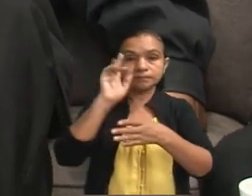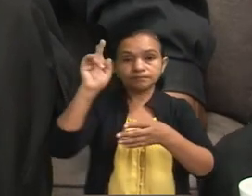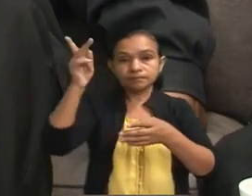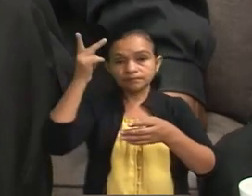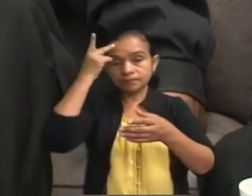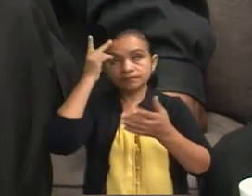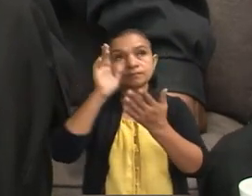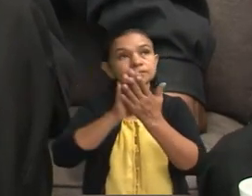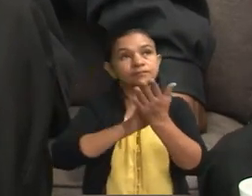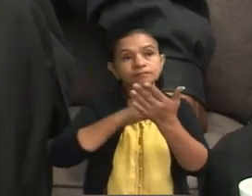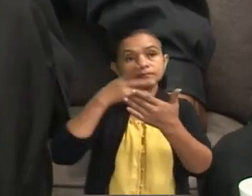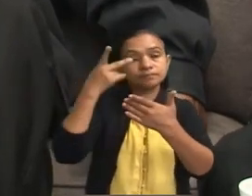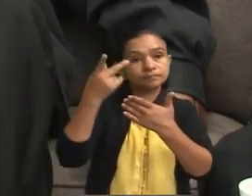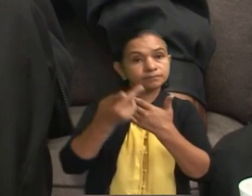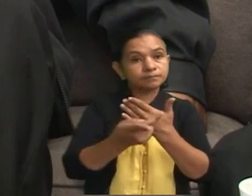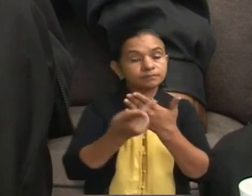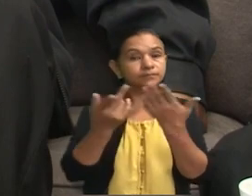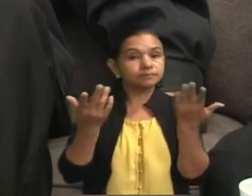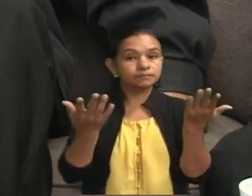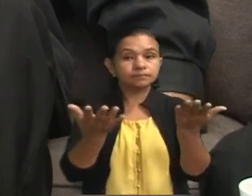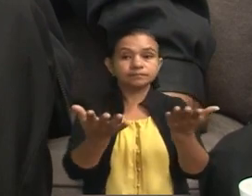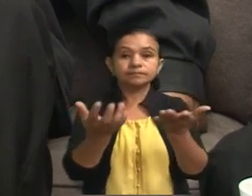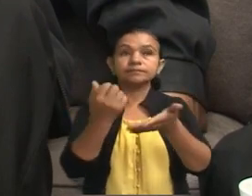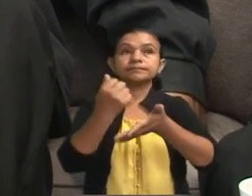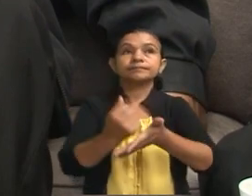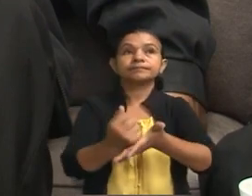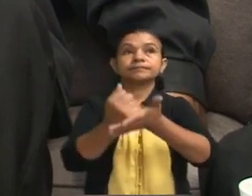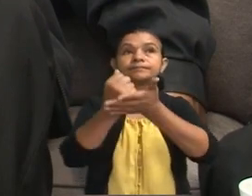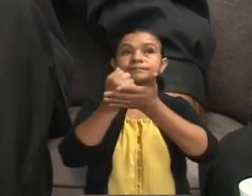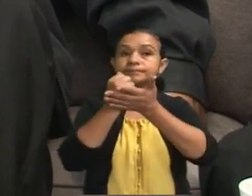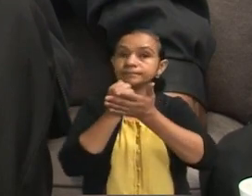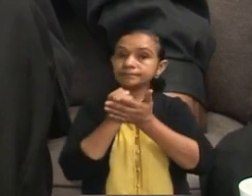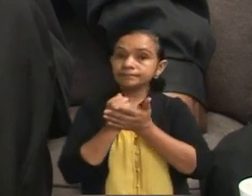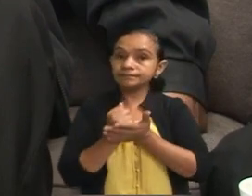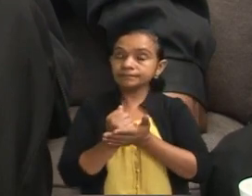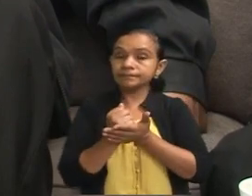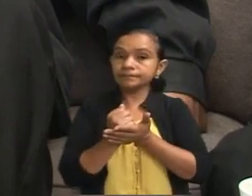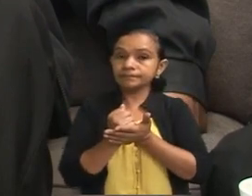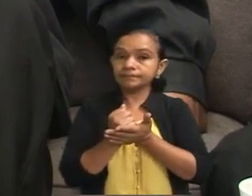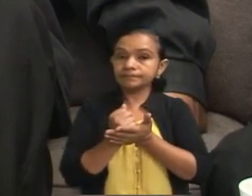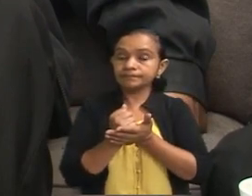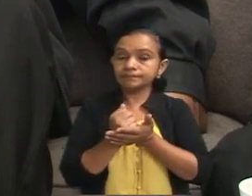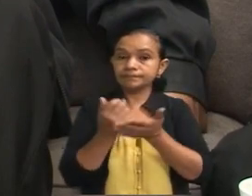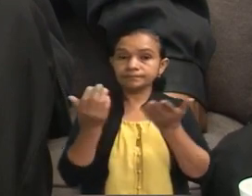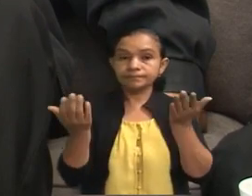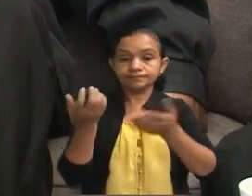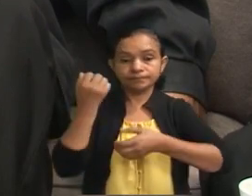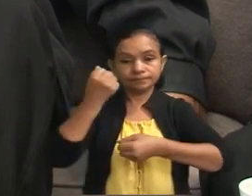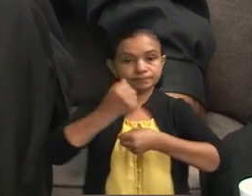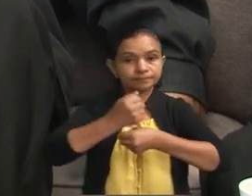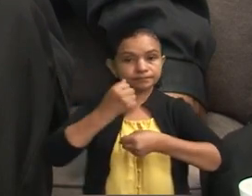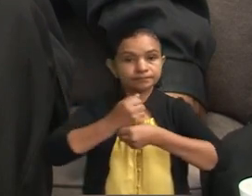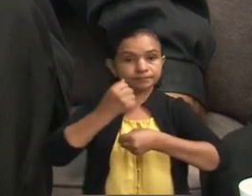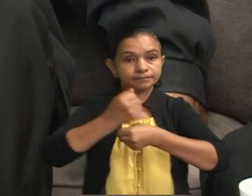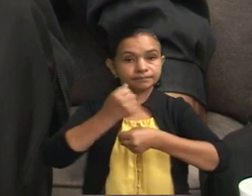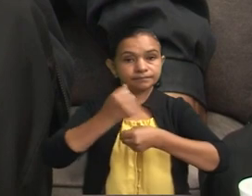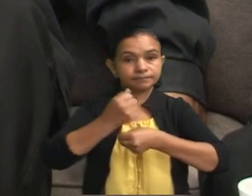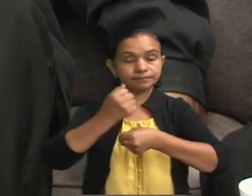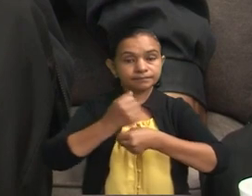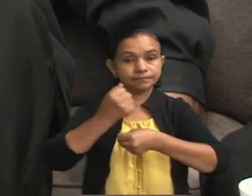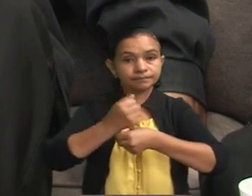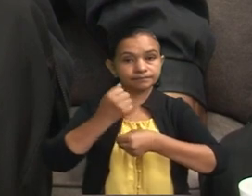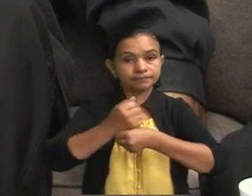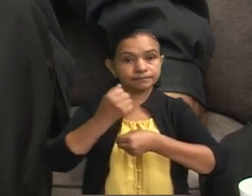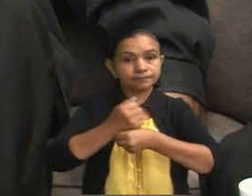planes, enfoques que nos permitan no solamente trabajar de manera